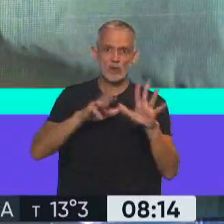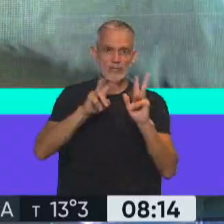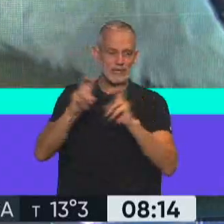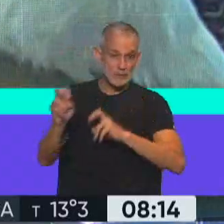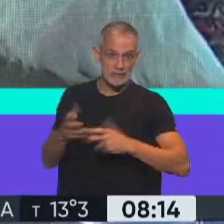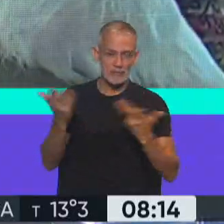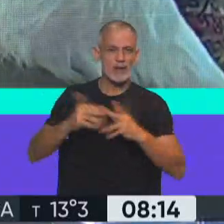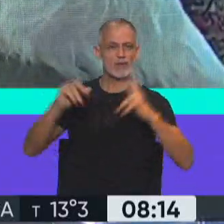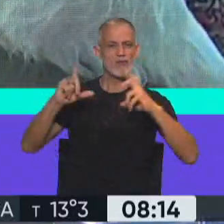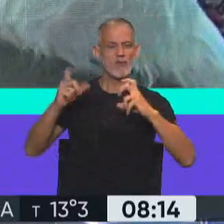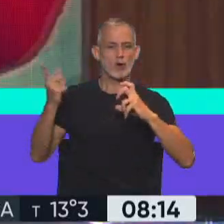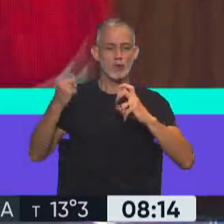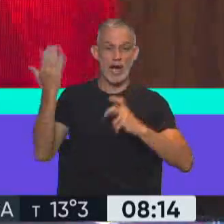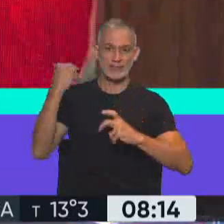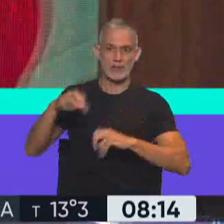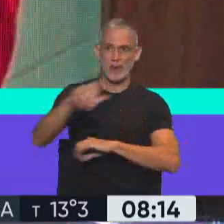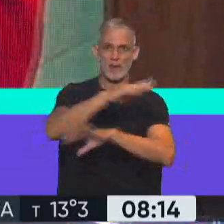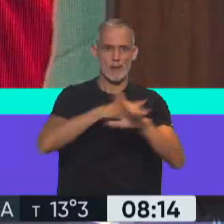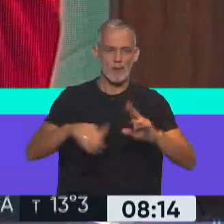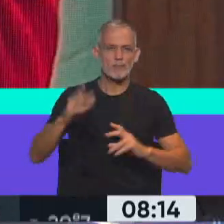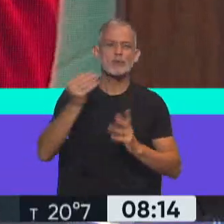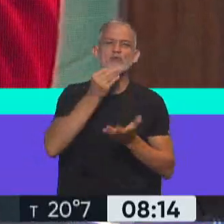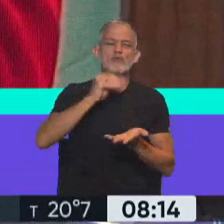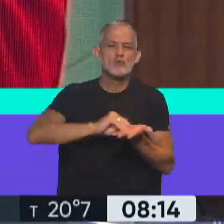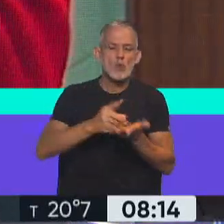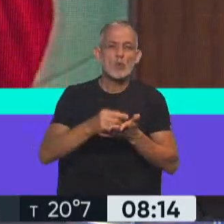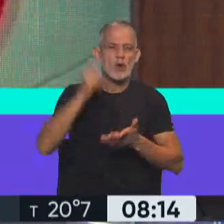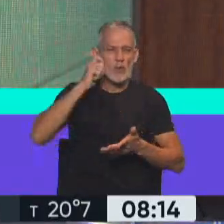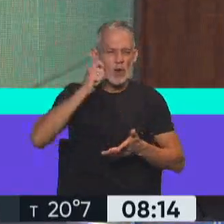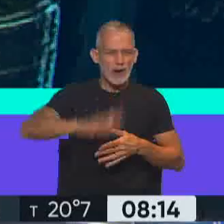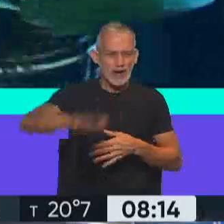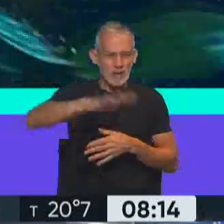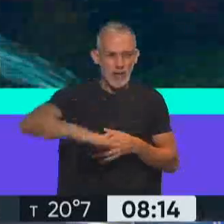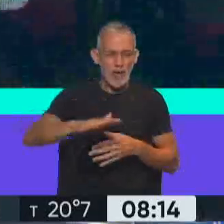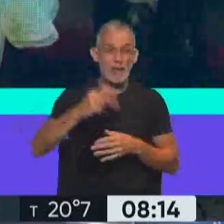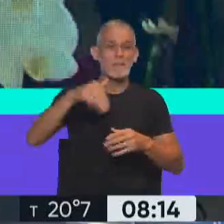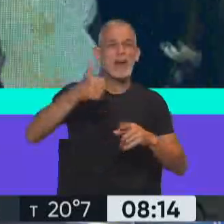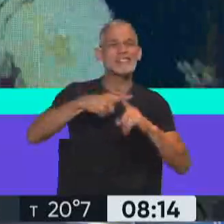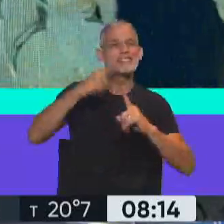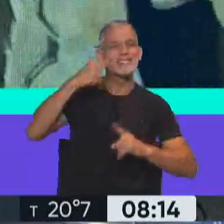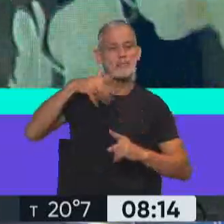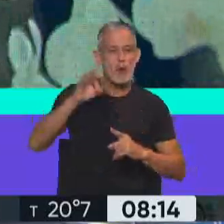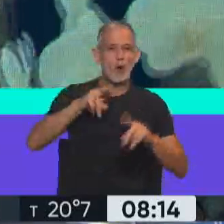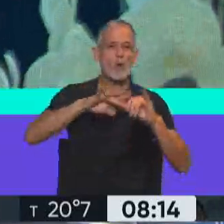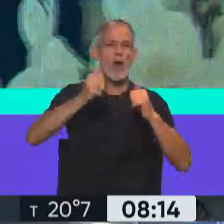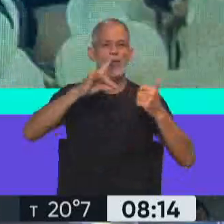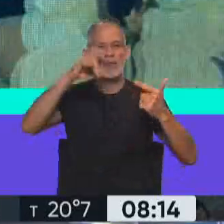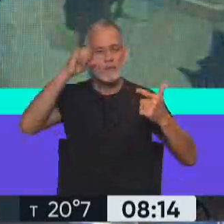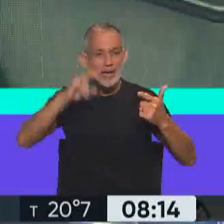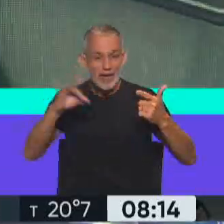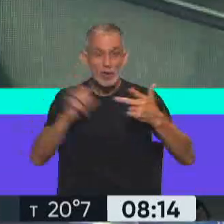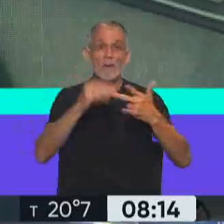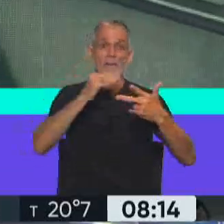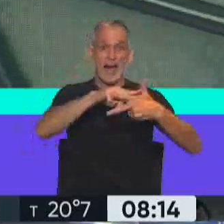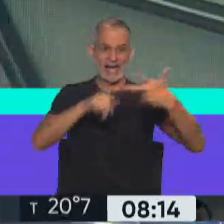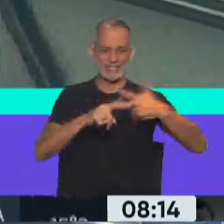Y la foto que circuló ayer en Chubut, en Comodoro Rivadavia, de Máximo Kirchner, Guado de Pedro y Sergio Massa,